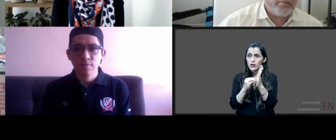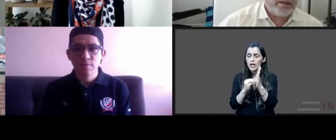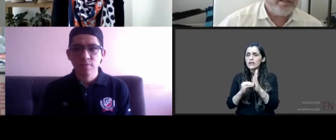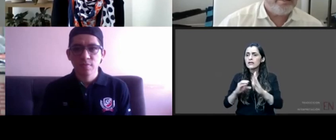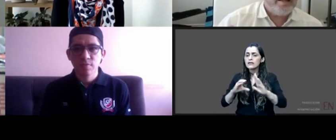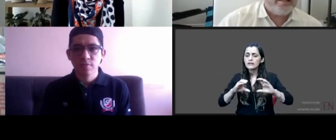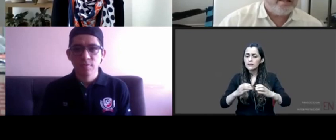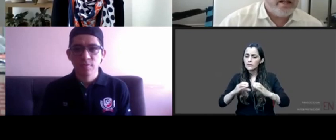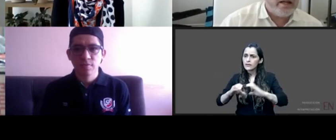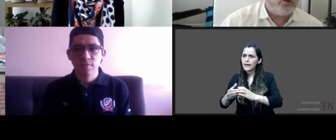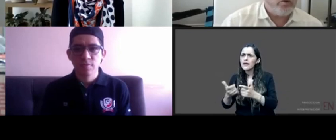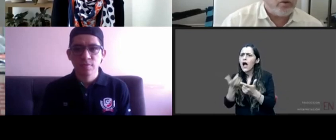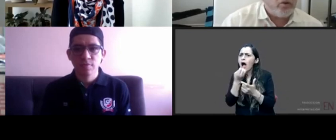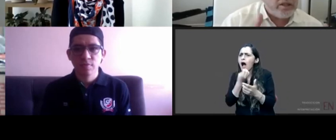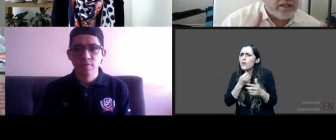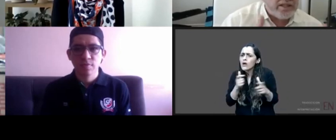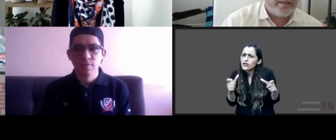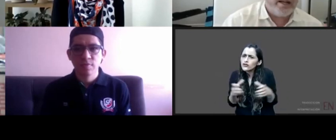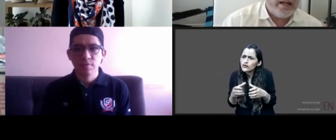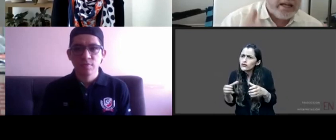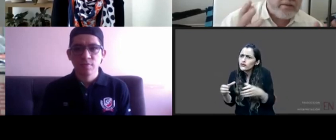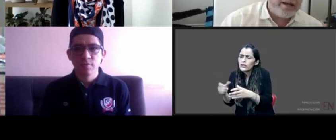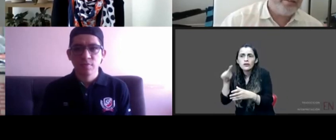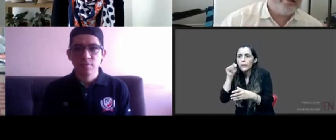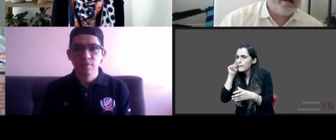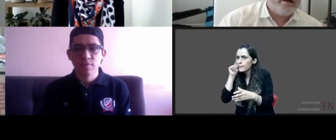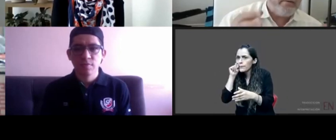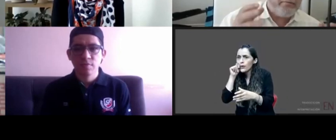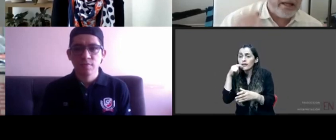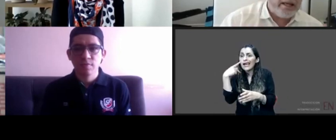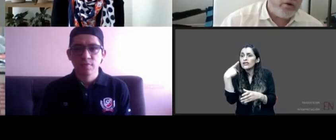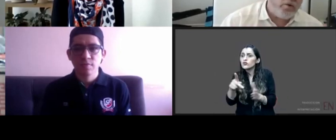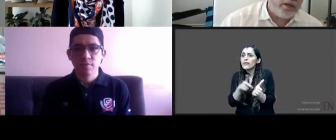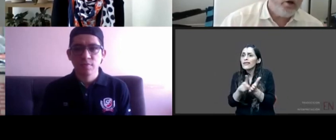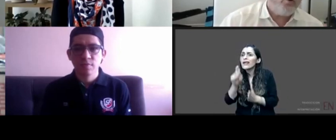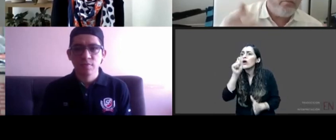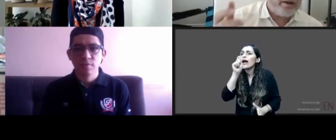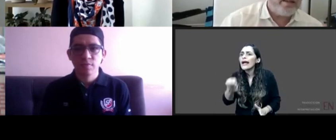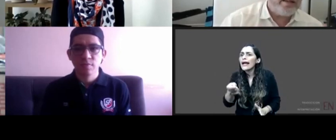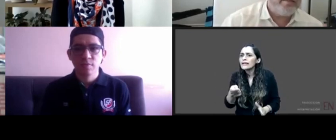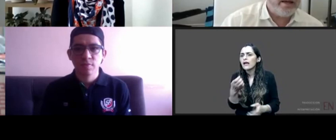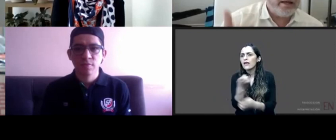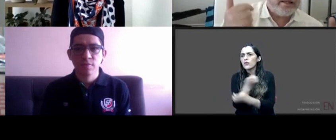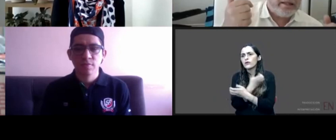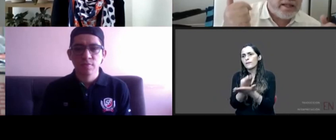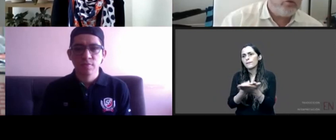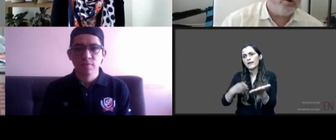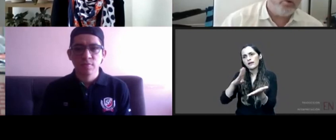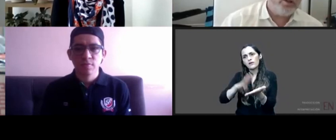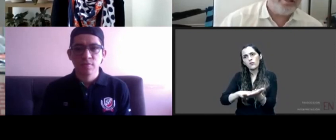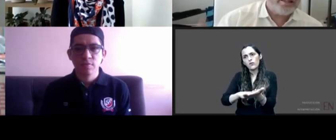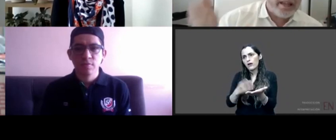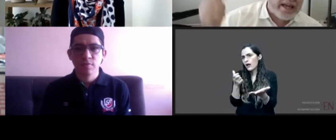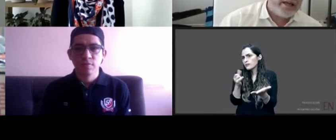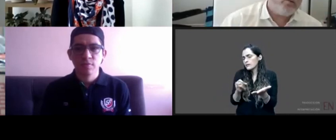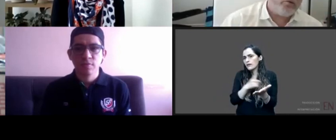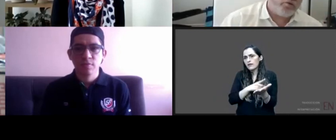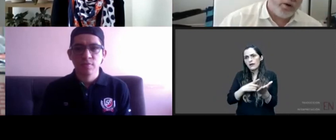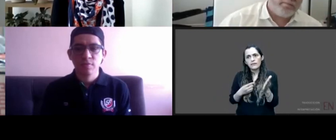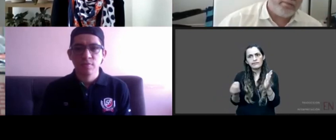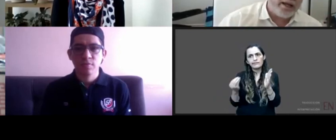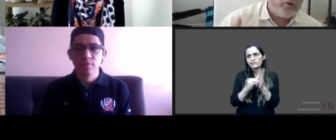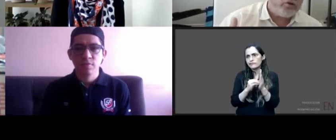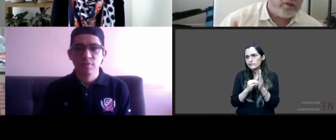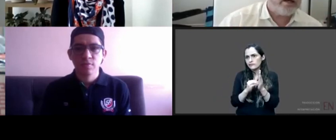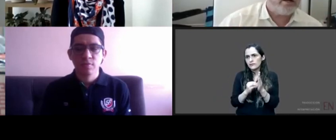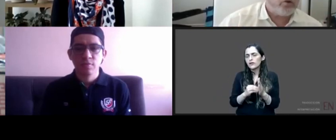lingüísticas del país tienen derecho a educación inicial y básica bilingüe, con presencia de su comunidad en su